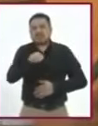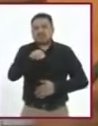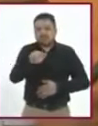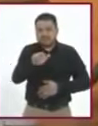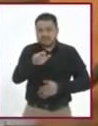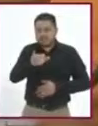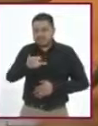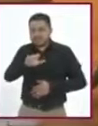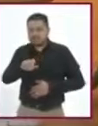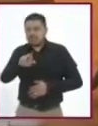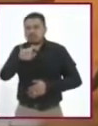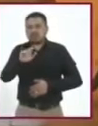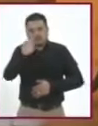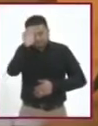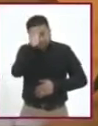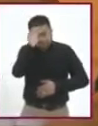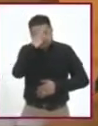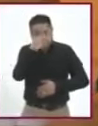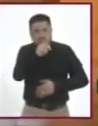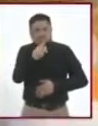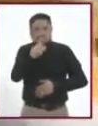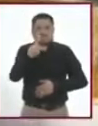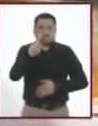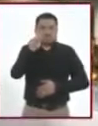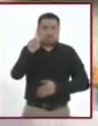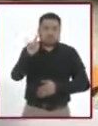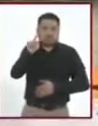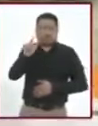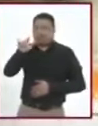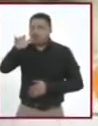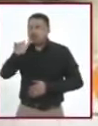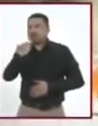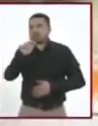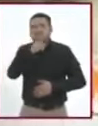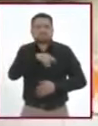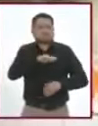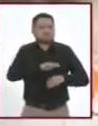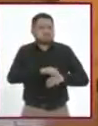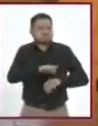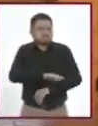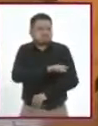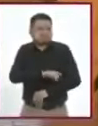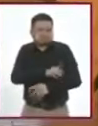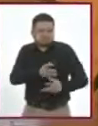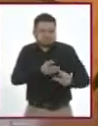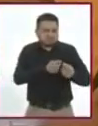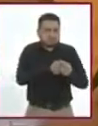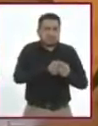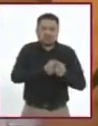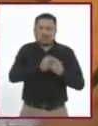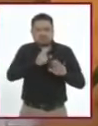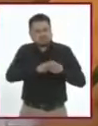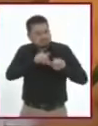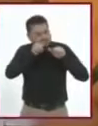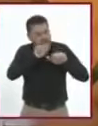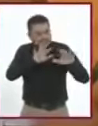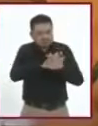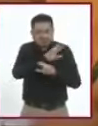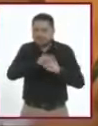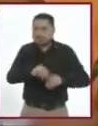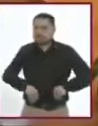Curie, científica polaca, pionera en el campo de la radiactividad, quien dedicó toda su vida